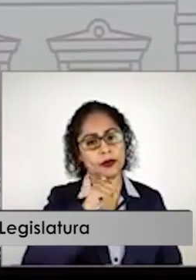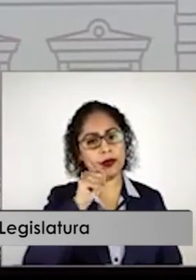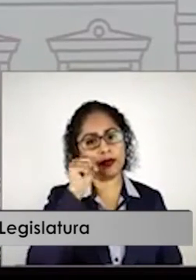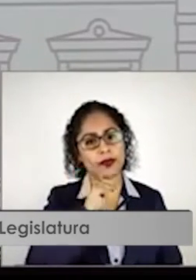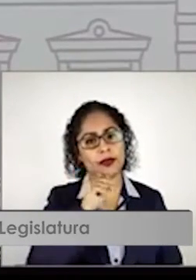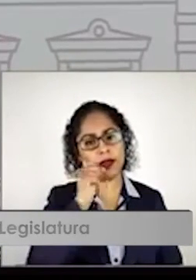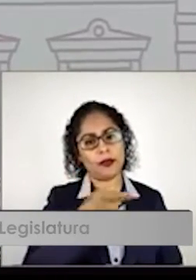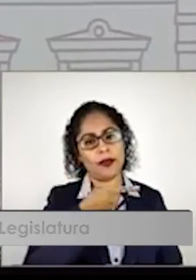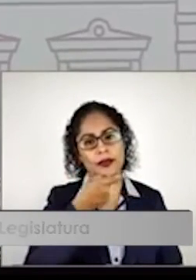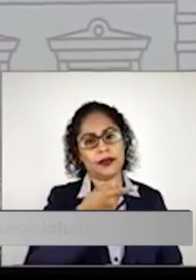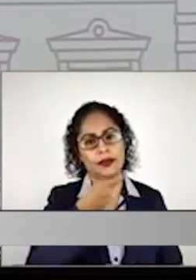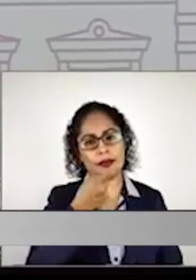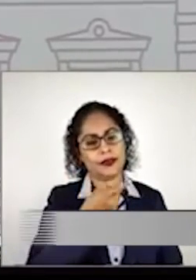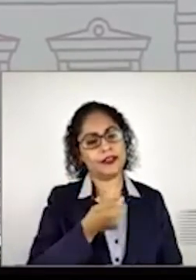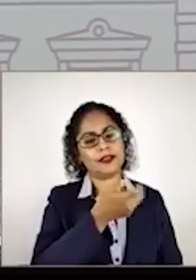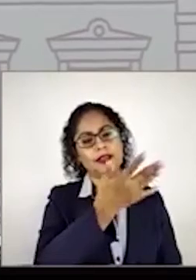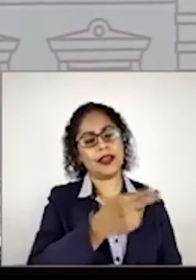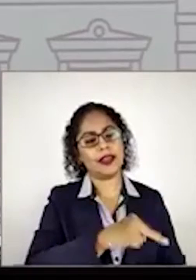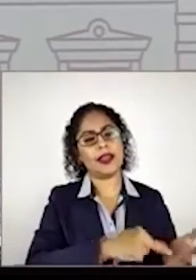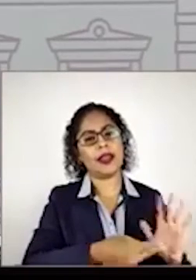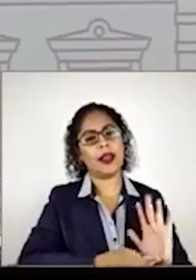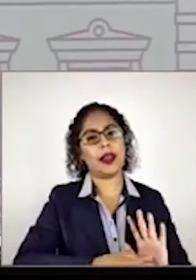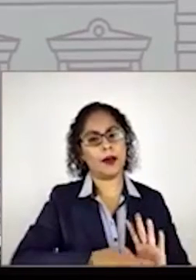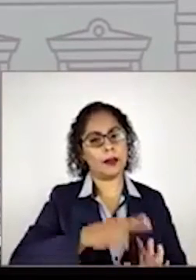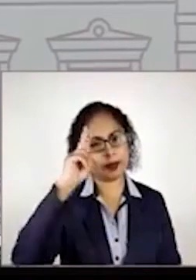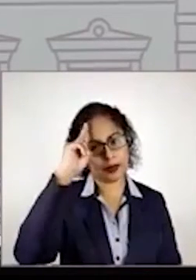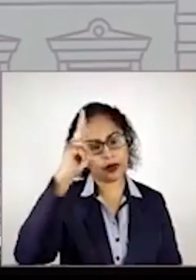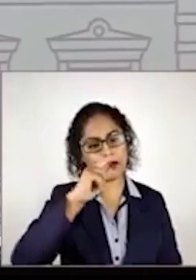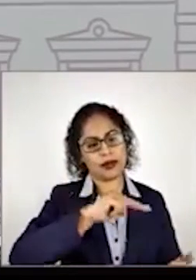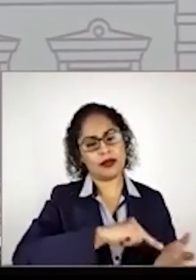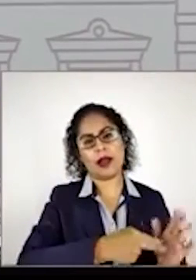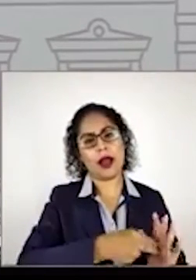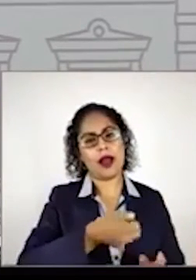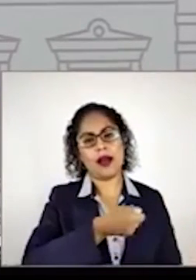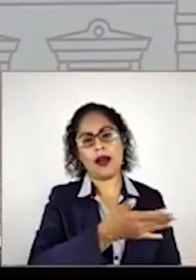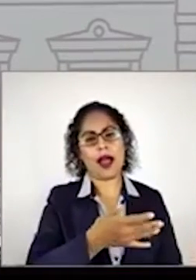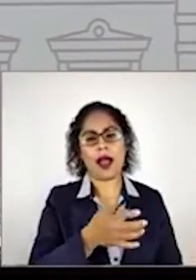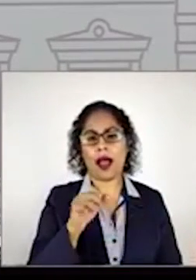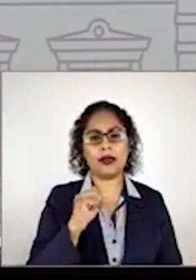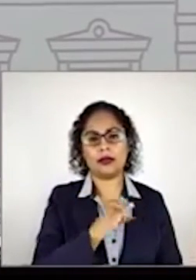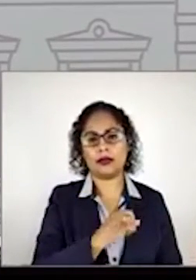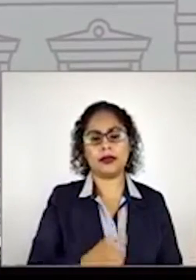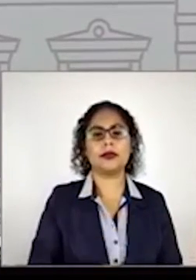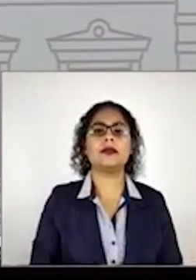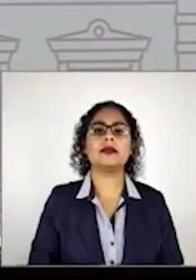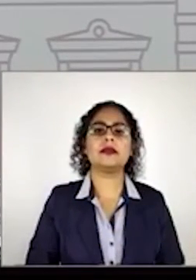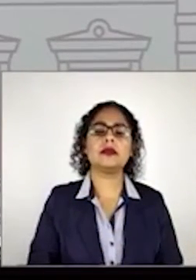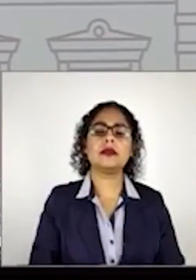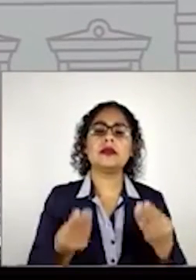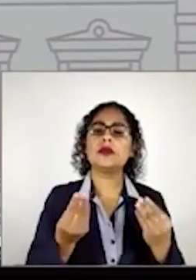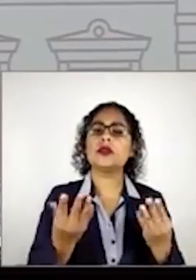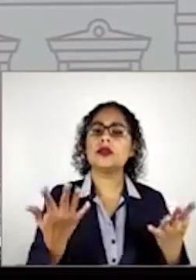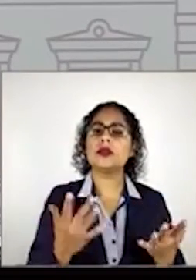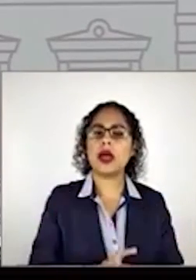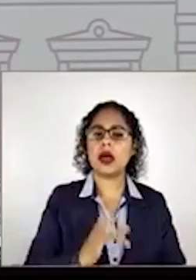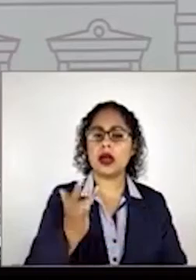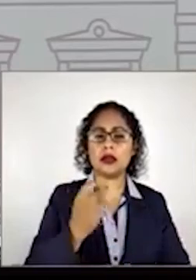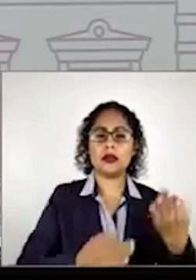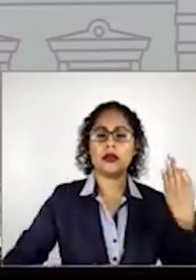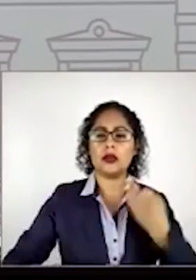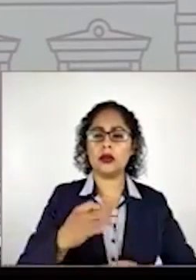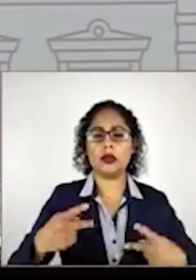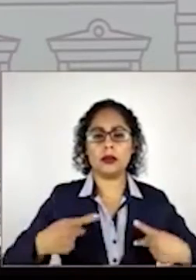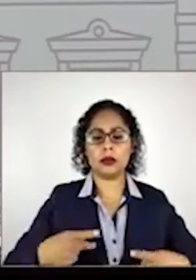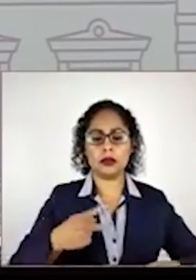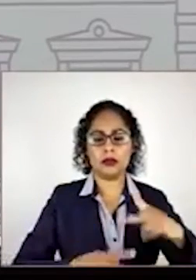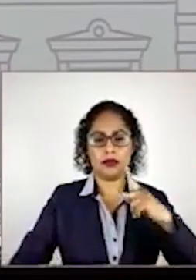que no están, el Inge Pascuala, así lo conocíamos. Muchas gracias a todas y a todos por